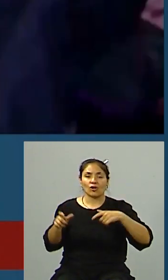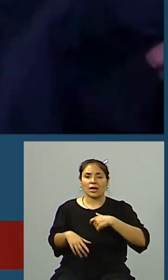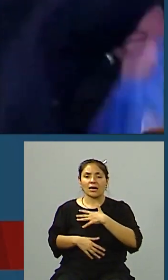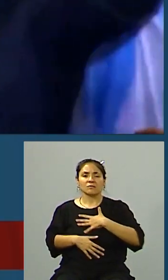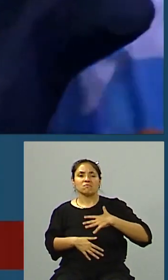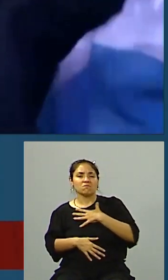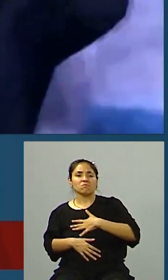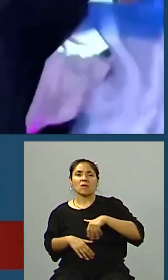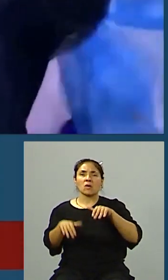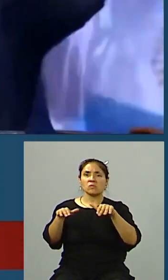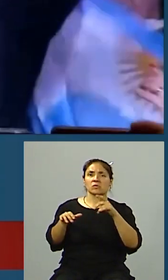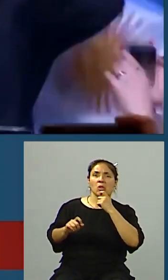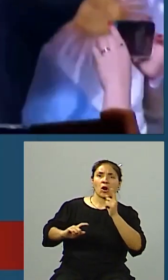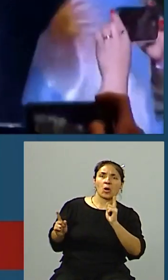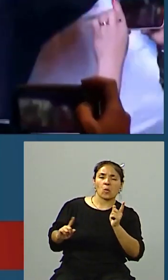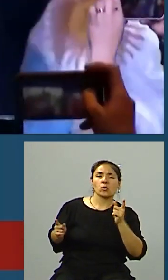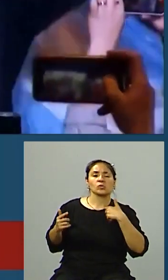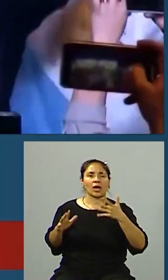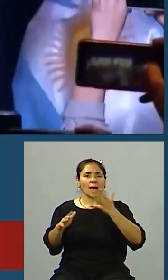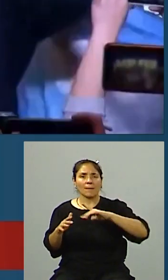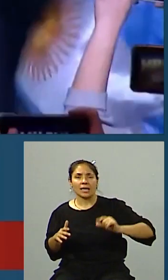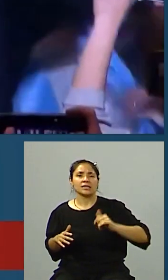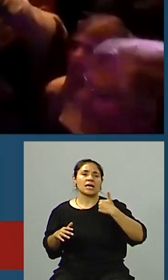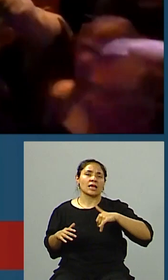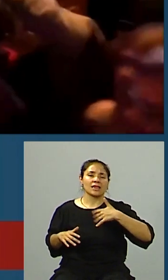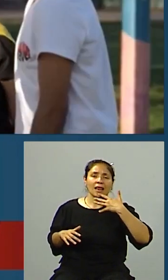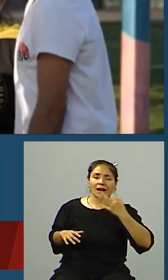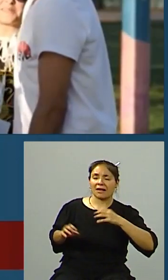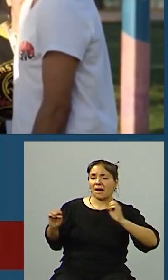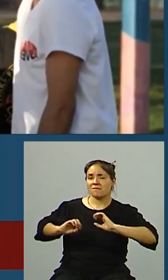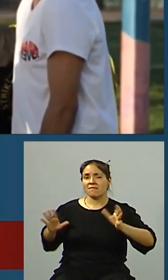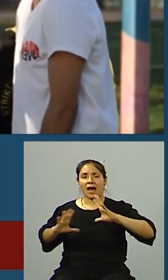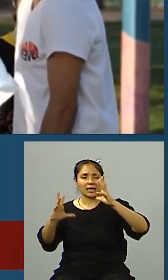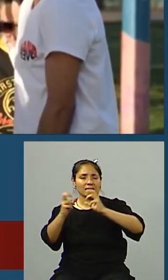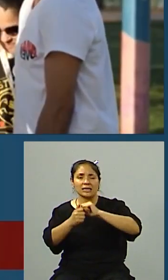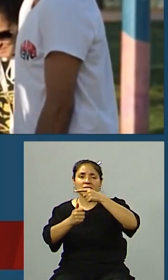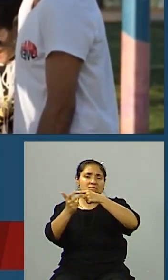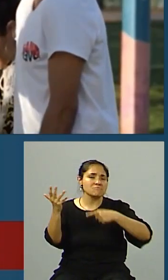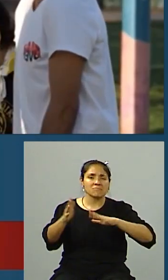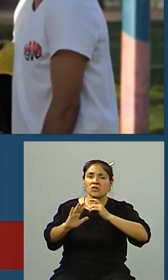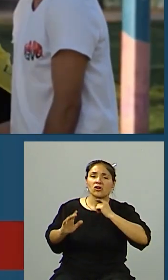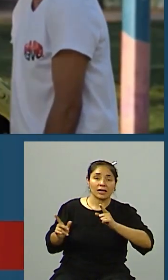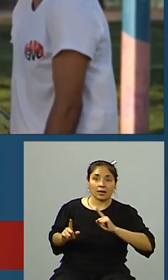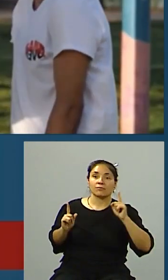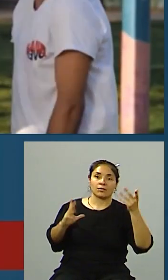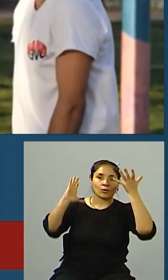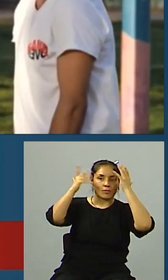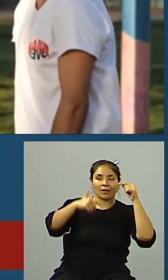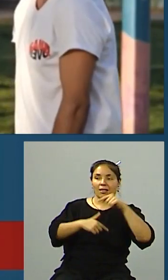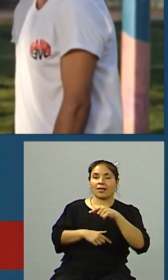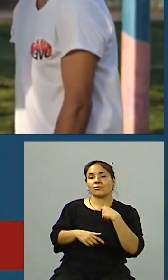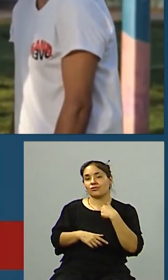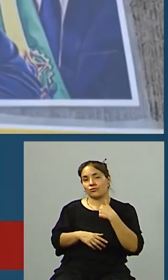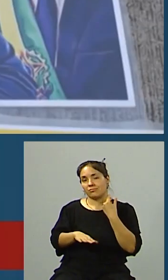la tarea para él es despejar las dudas y las inquietudes que hay en una porción del votante opositor sobre su figura, sobre sus ideas, que